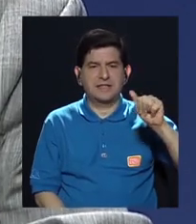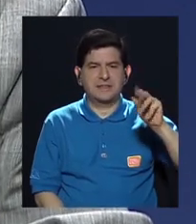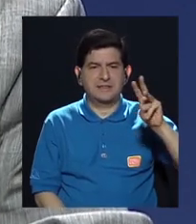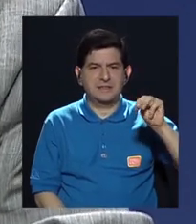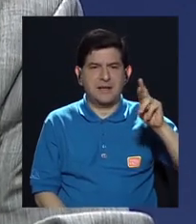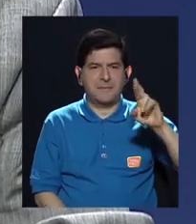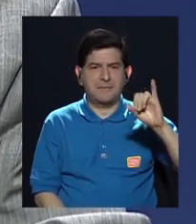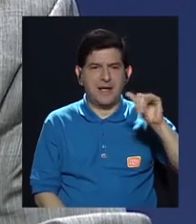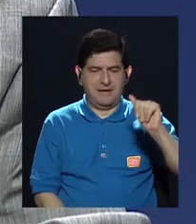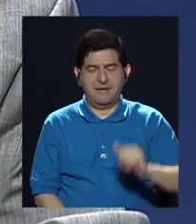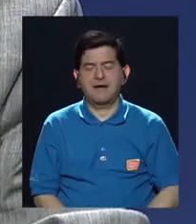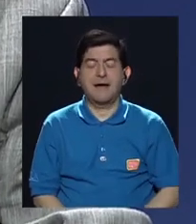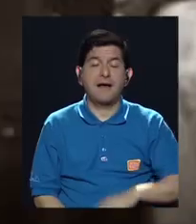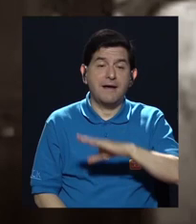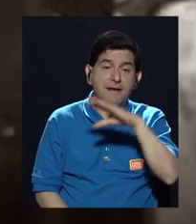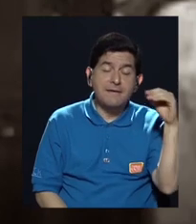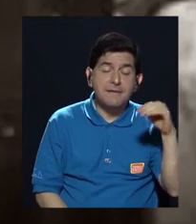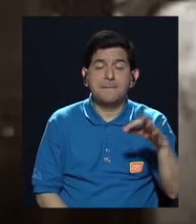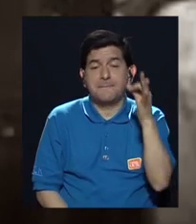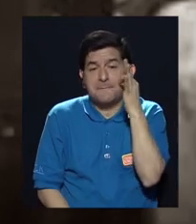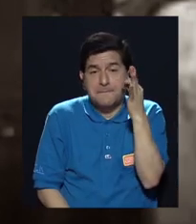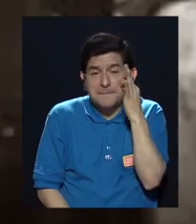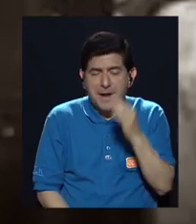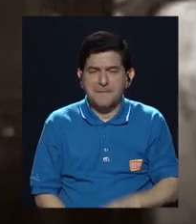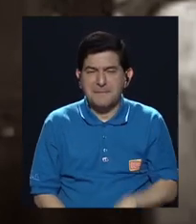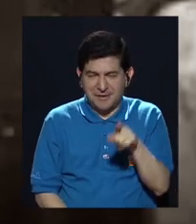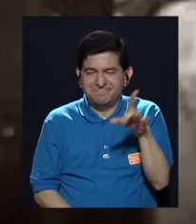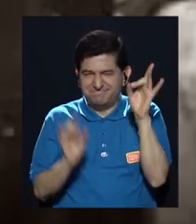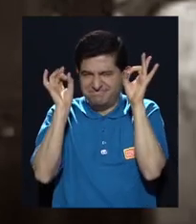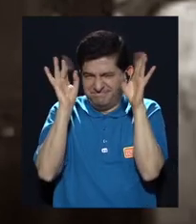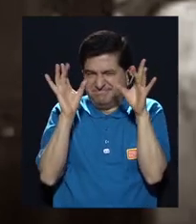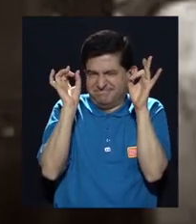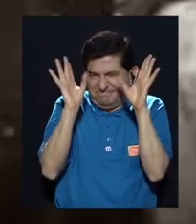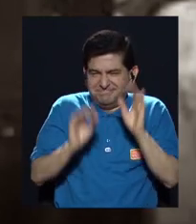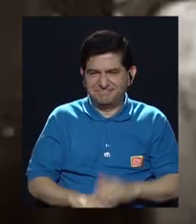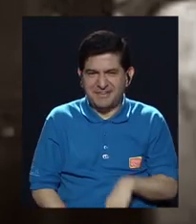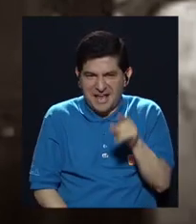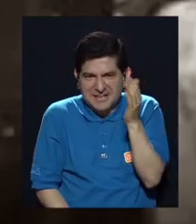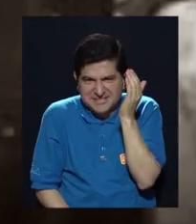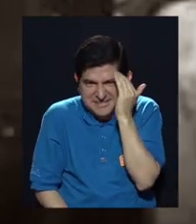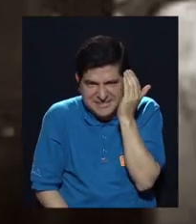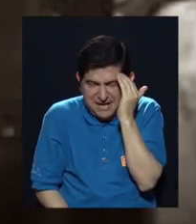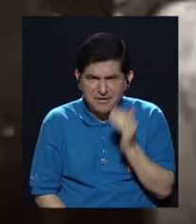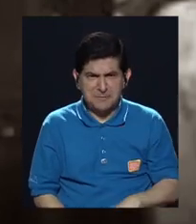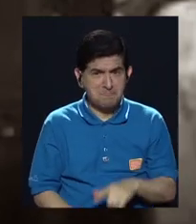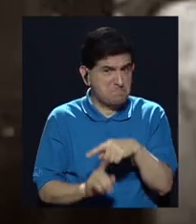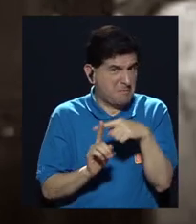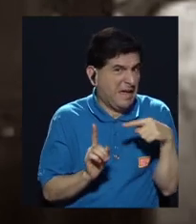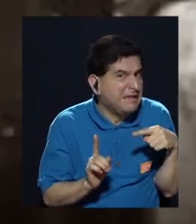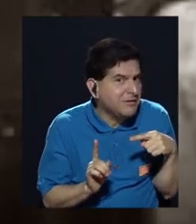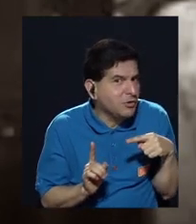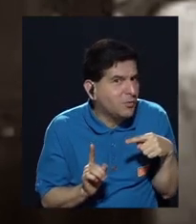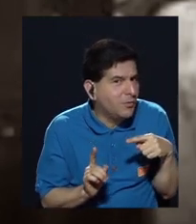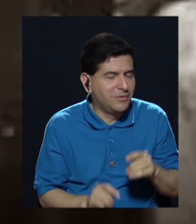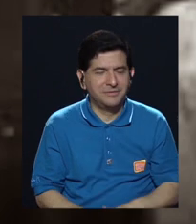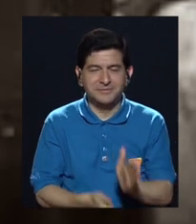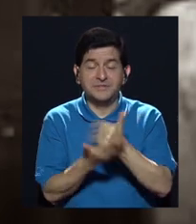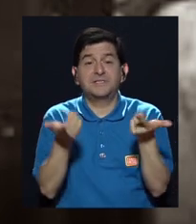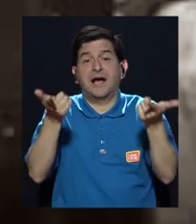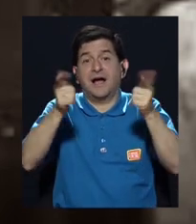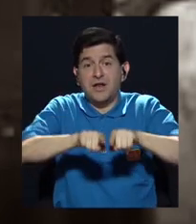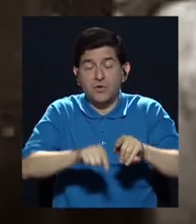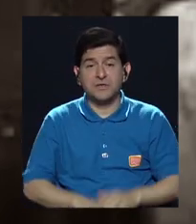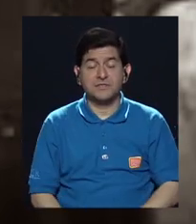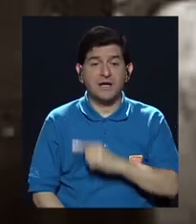podía jugar eso. Por otra parte, también don Pepe era medio bandidillo. Y él sabía que medio. Si algo le